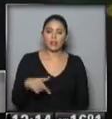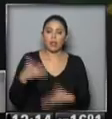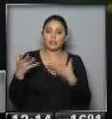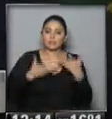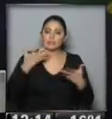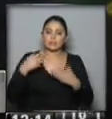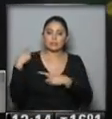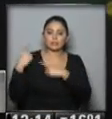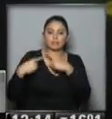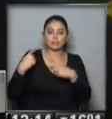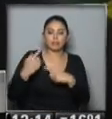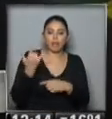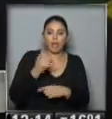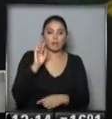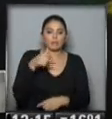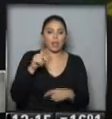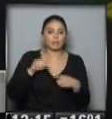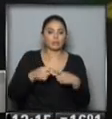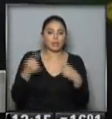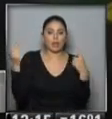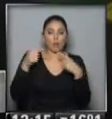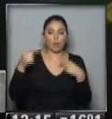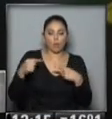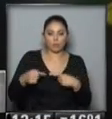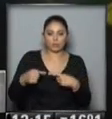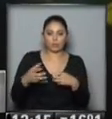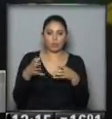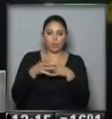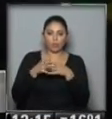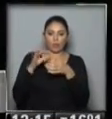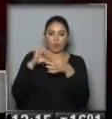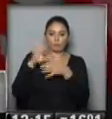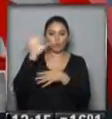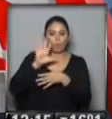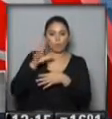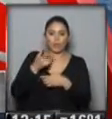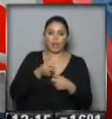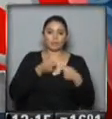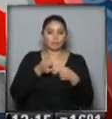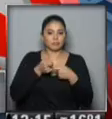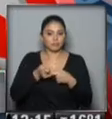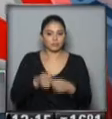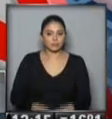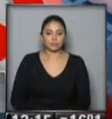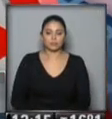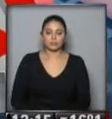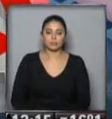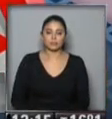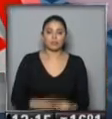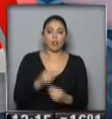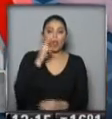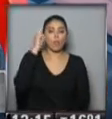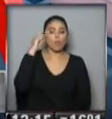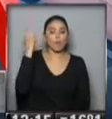crisis aparecen las políticas de ajuste que la Comisión Europea le recomendó al gobierno de Sócrates para equilibrar un déficit público que alcanza a más